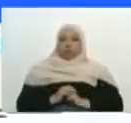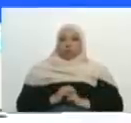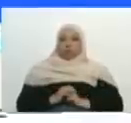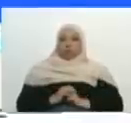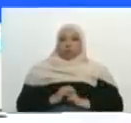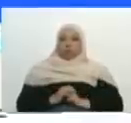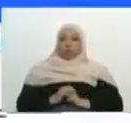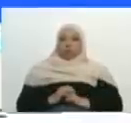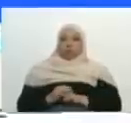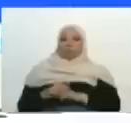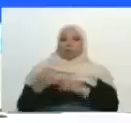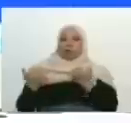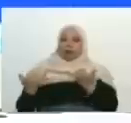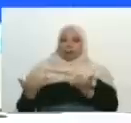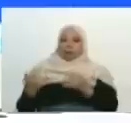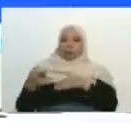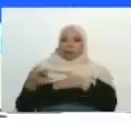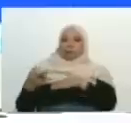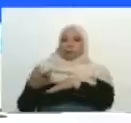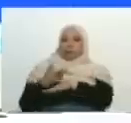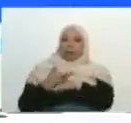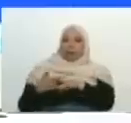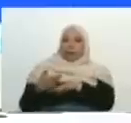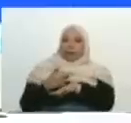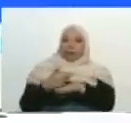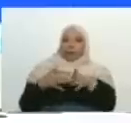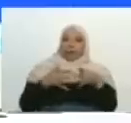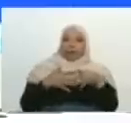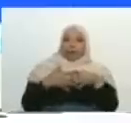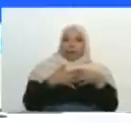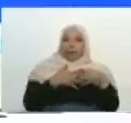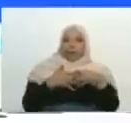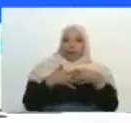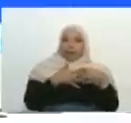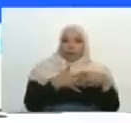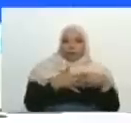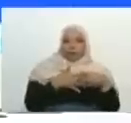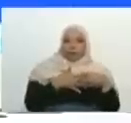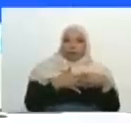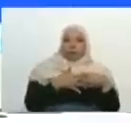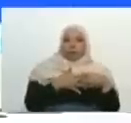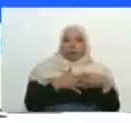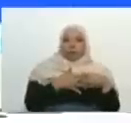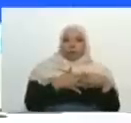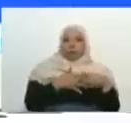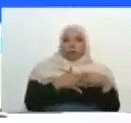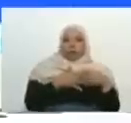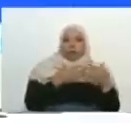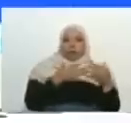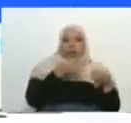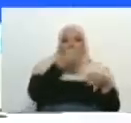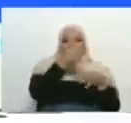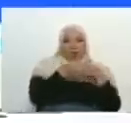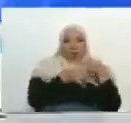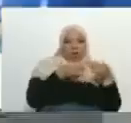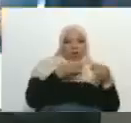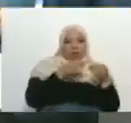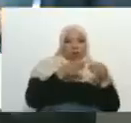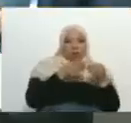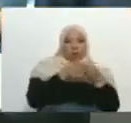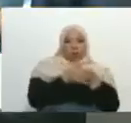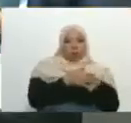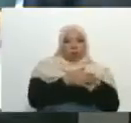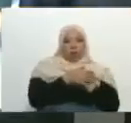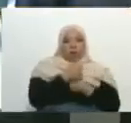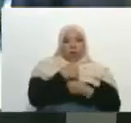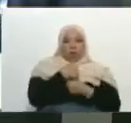el gobierno de los Estados Unidos, sabemos, anda por ahí de víctima, como una ovejita,